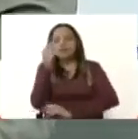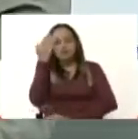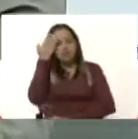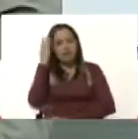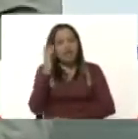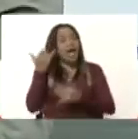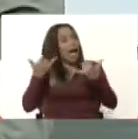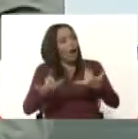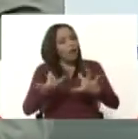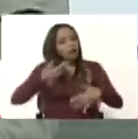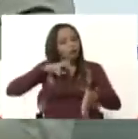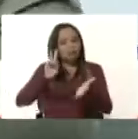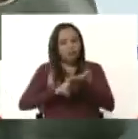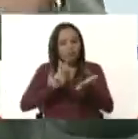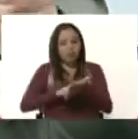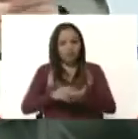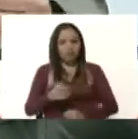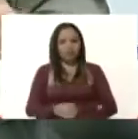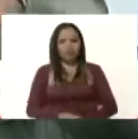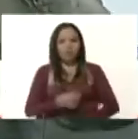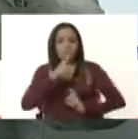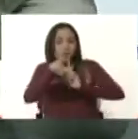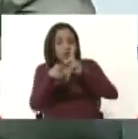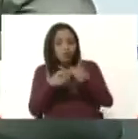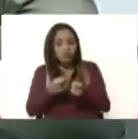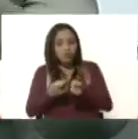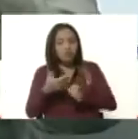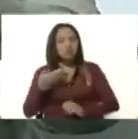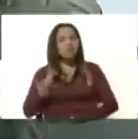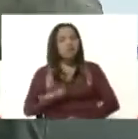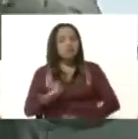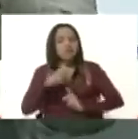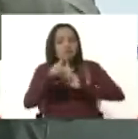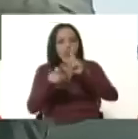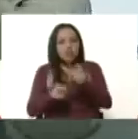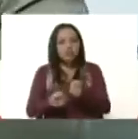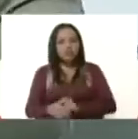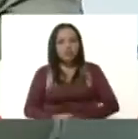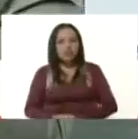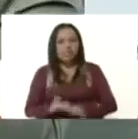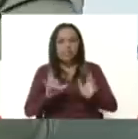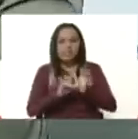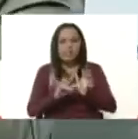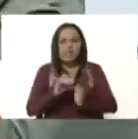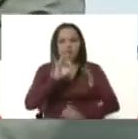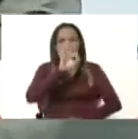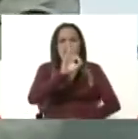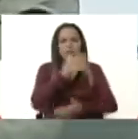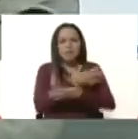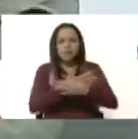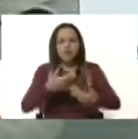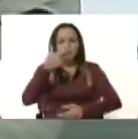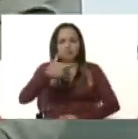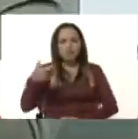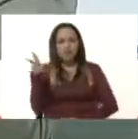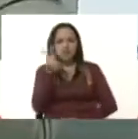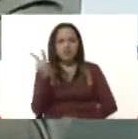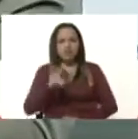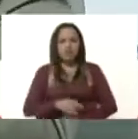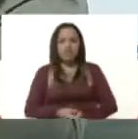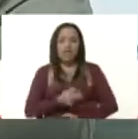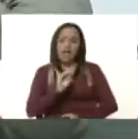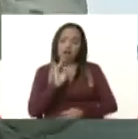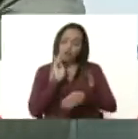realidad, presidente, pregúntele, es importante preguntarle a esos casi 3 millones de venezolanos que mantienen